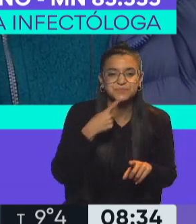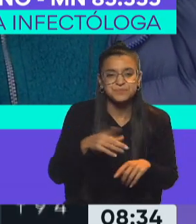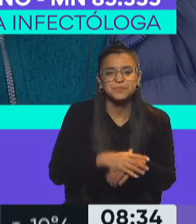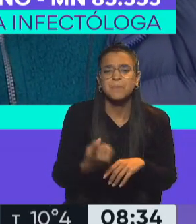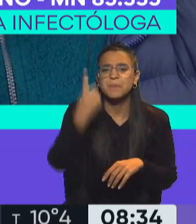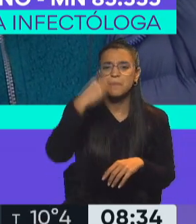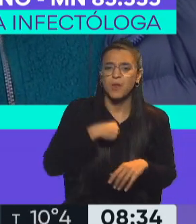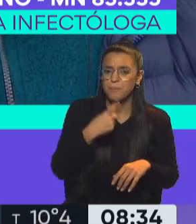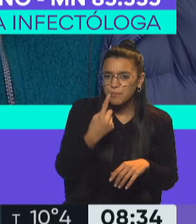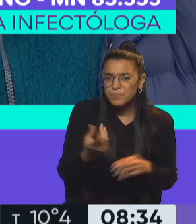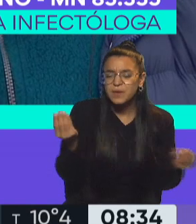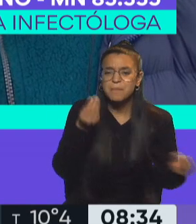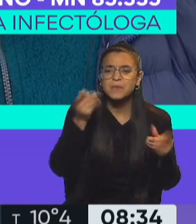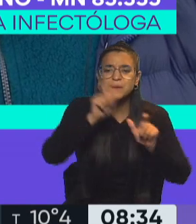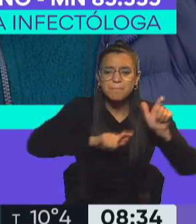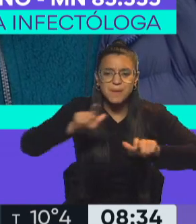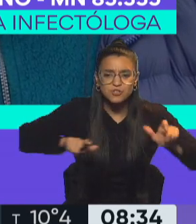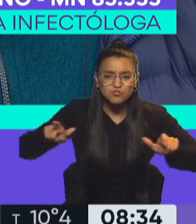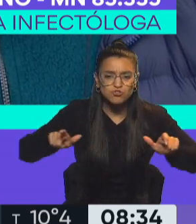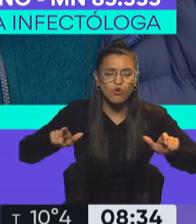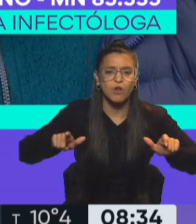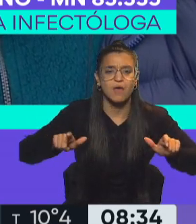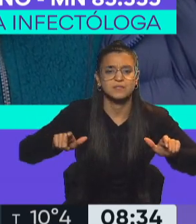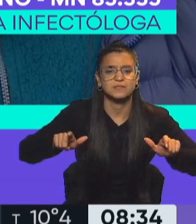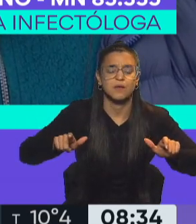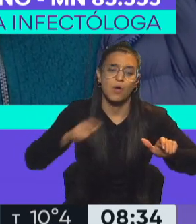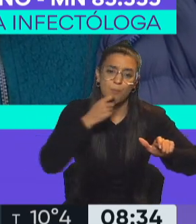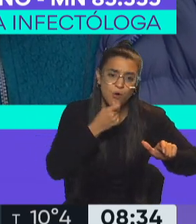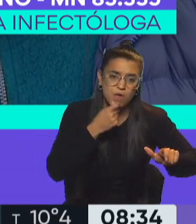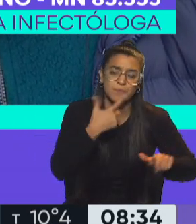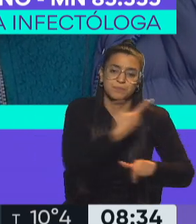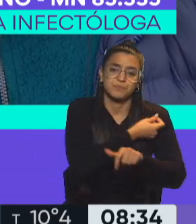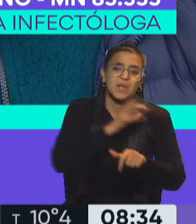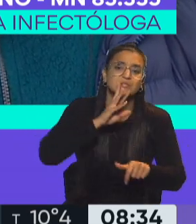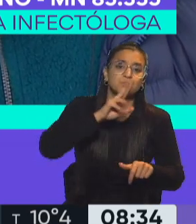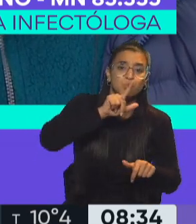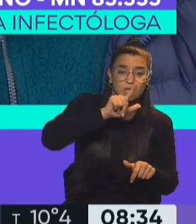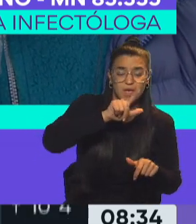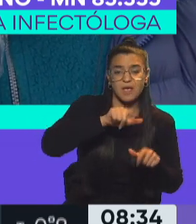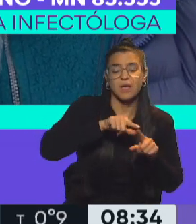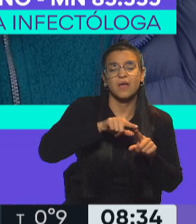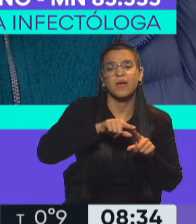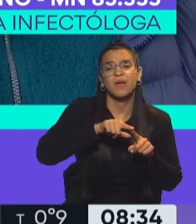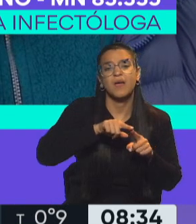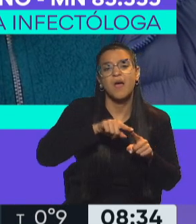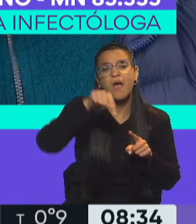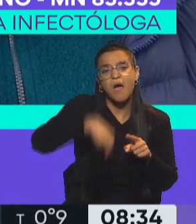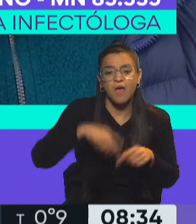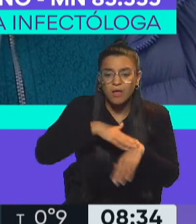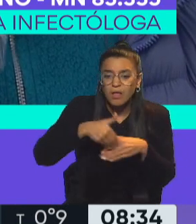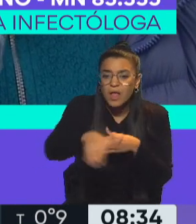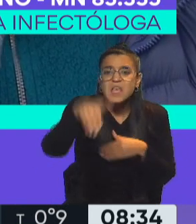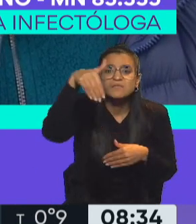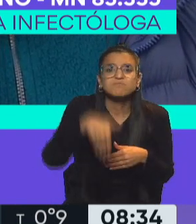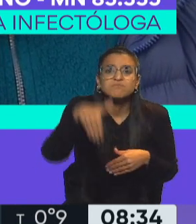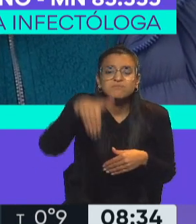como primera medida, ¿qué pasa con aquellas personas que, por ejemplo, se aplicaron la Sputnik, la primera dosis de Sputnik, y se alarga todavía la